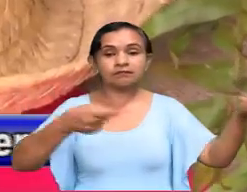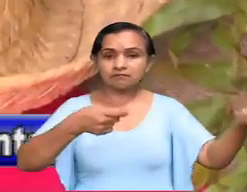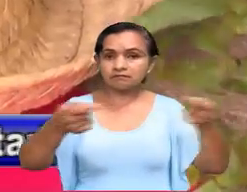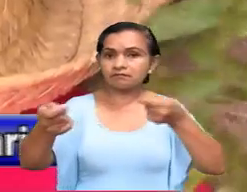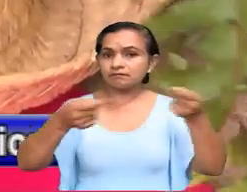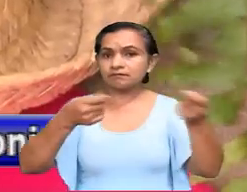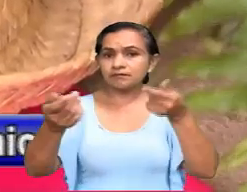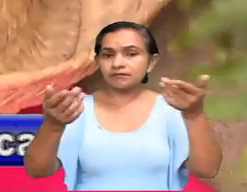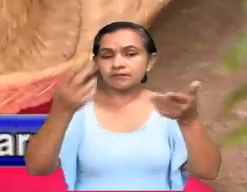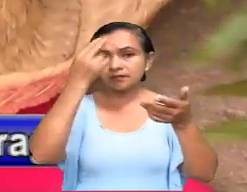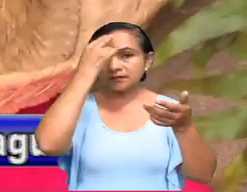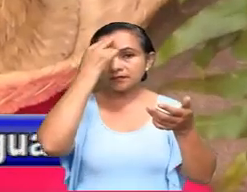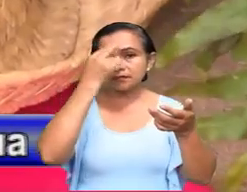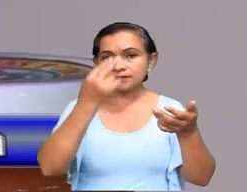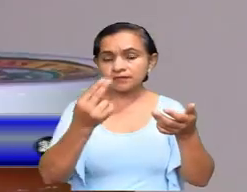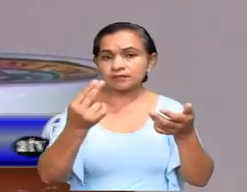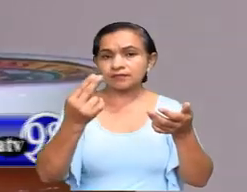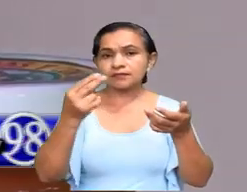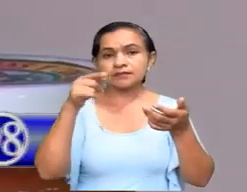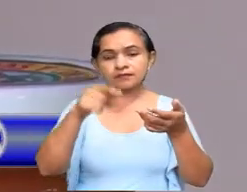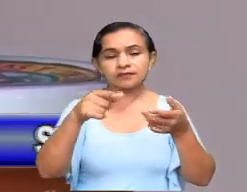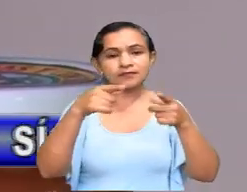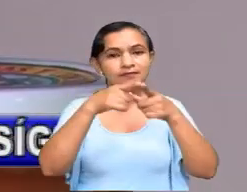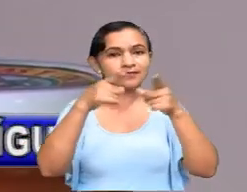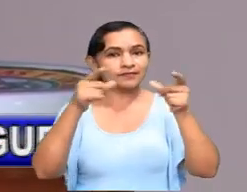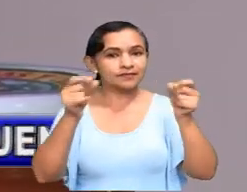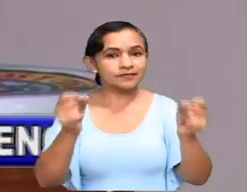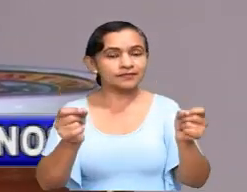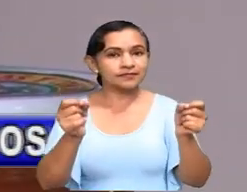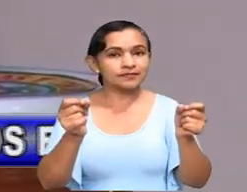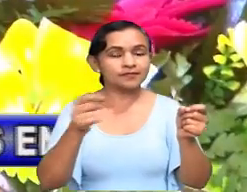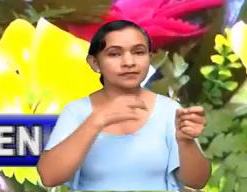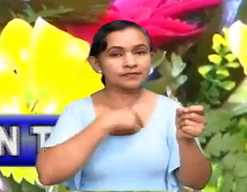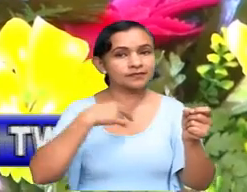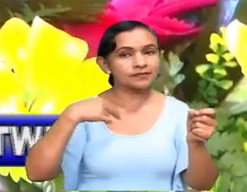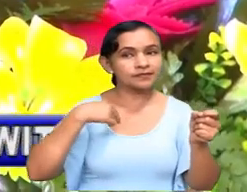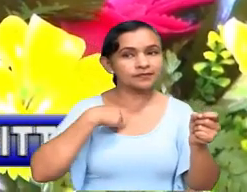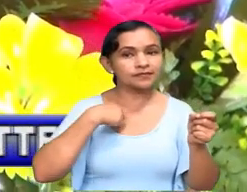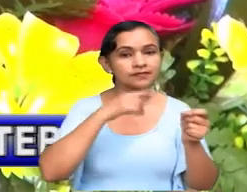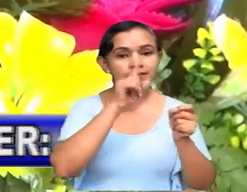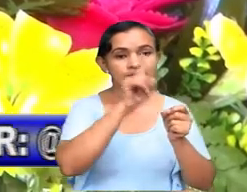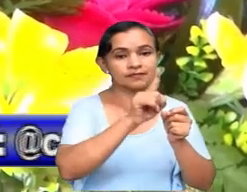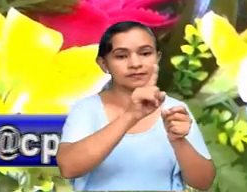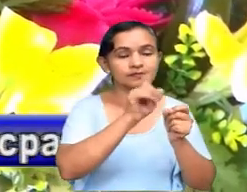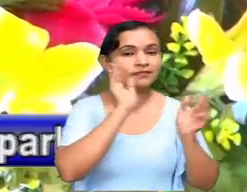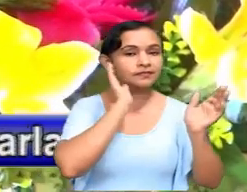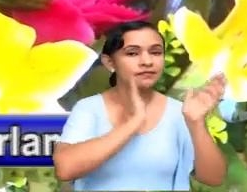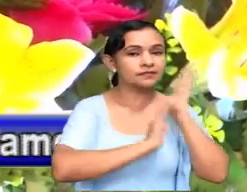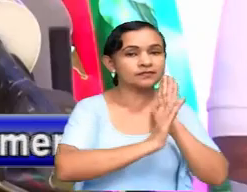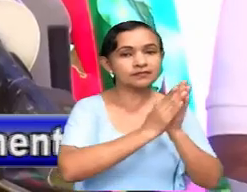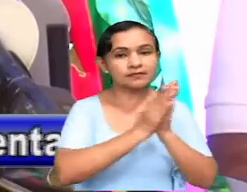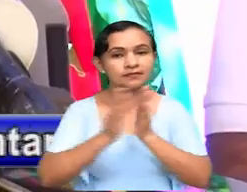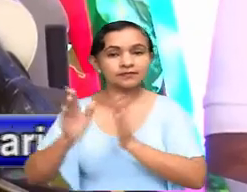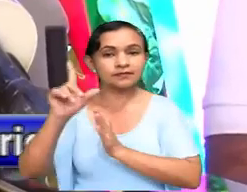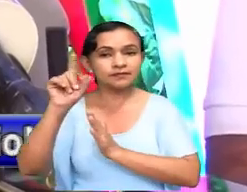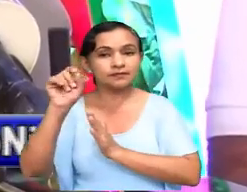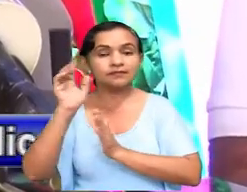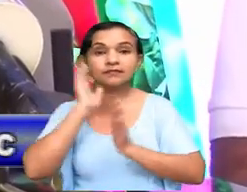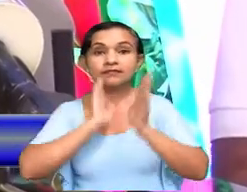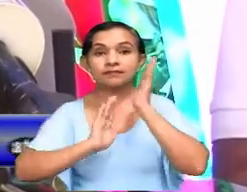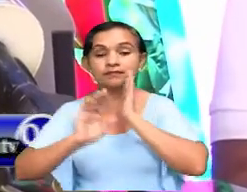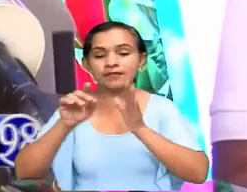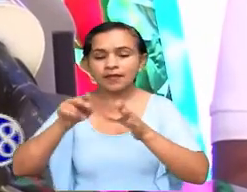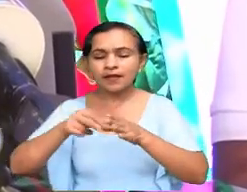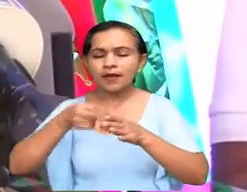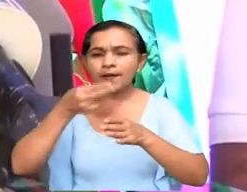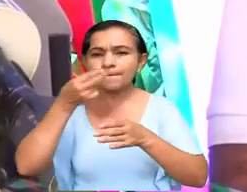feria en honor a las fiestas patronales de los capitalinos, que se desarrolla del 1 al 10 de agosto. Estoy ofertando